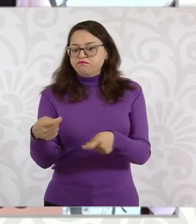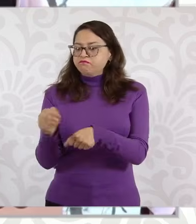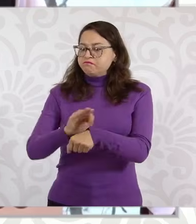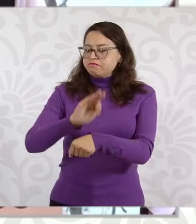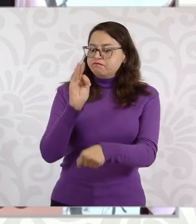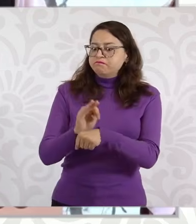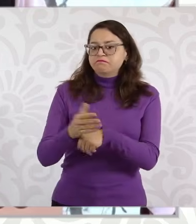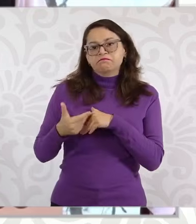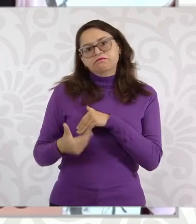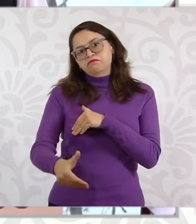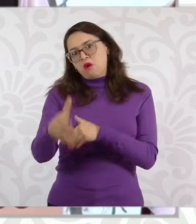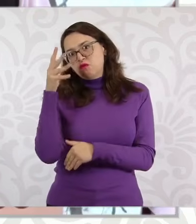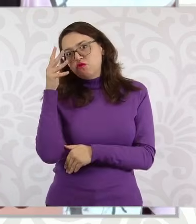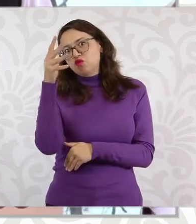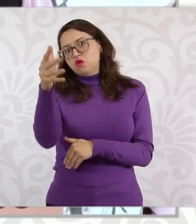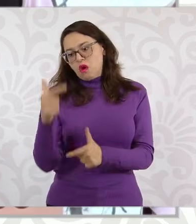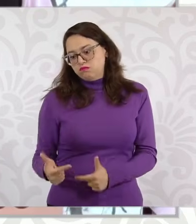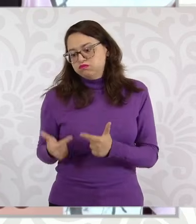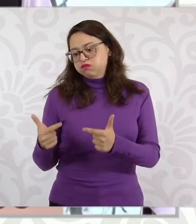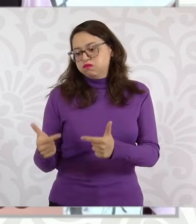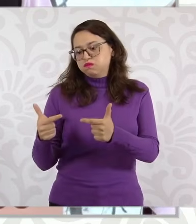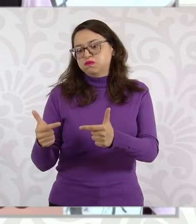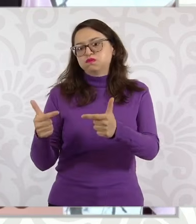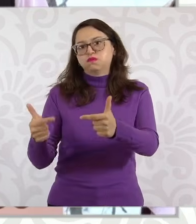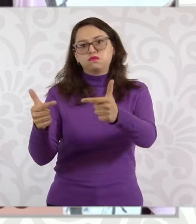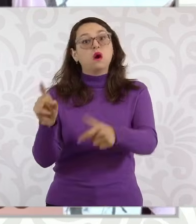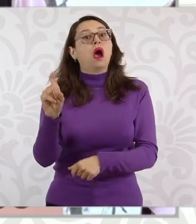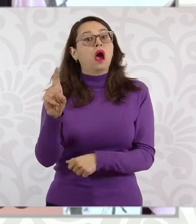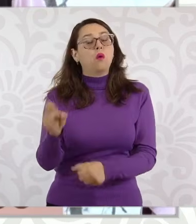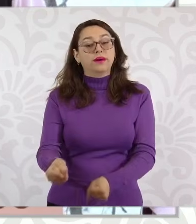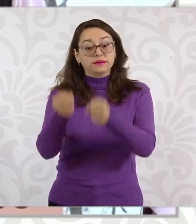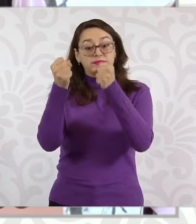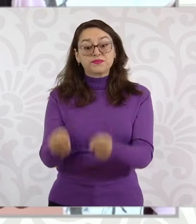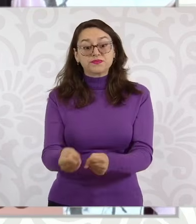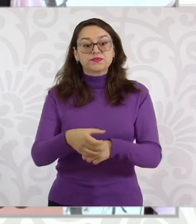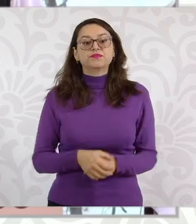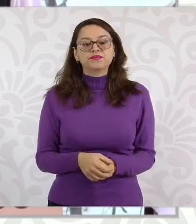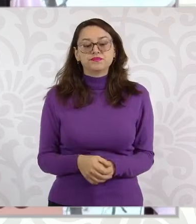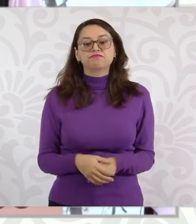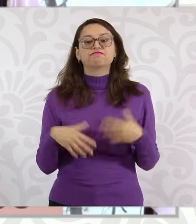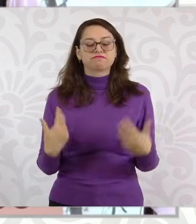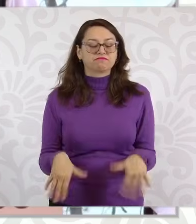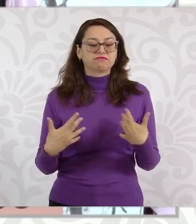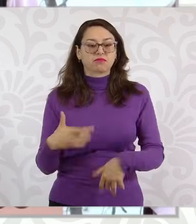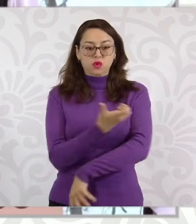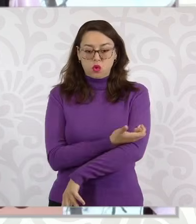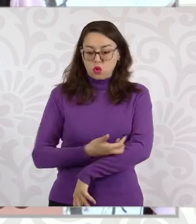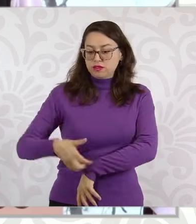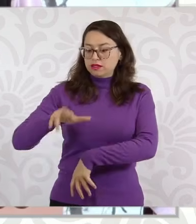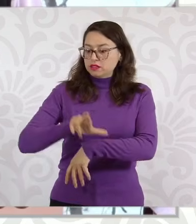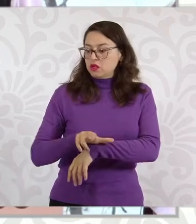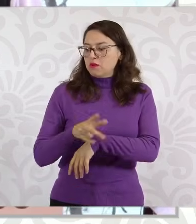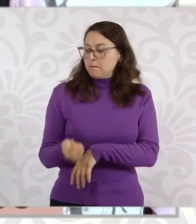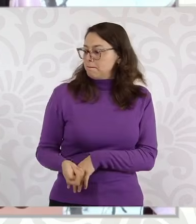de nuestras hijas y de nuestros hijos. Este logro es el resultado de una coordinación histórica.